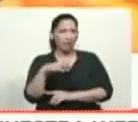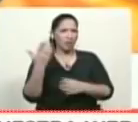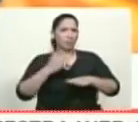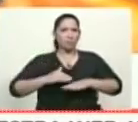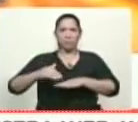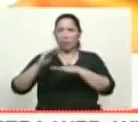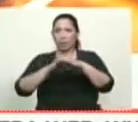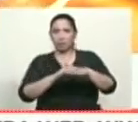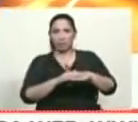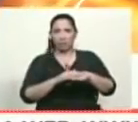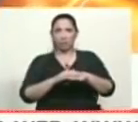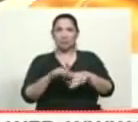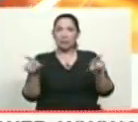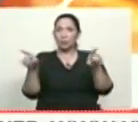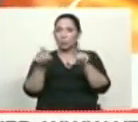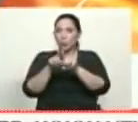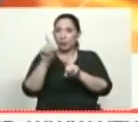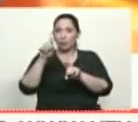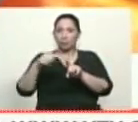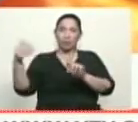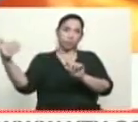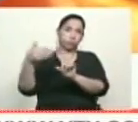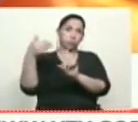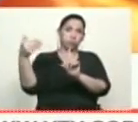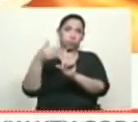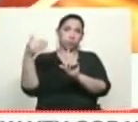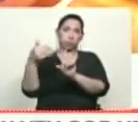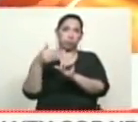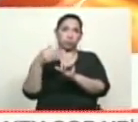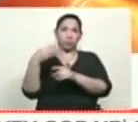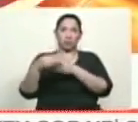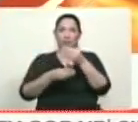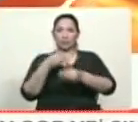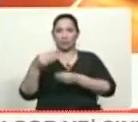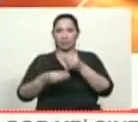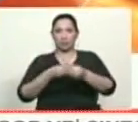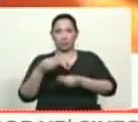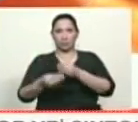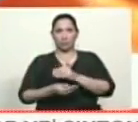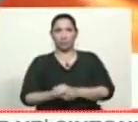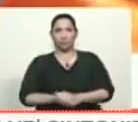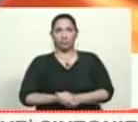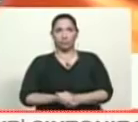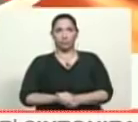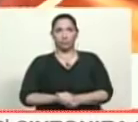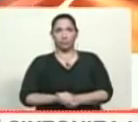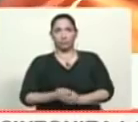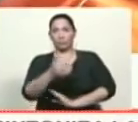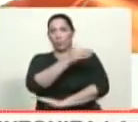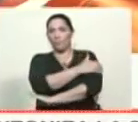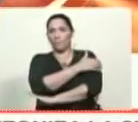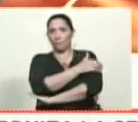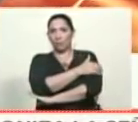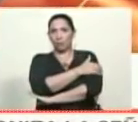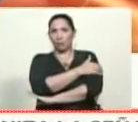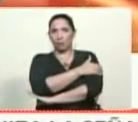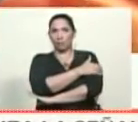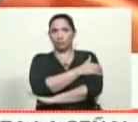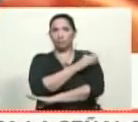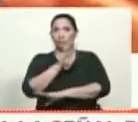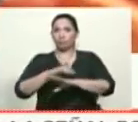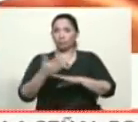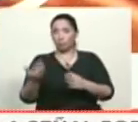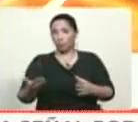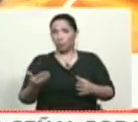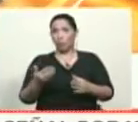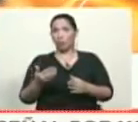Coincide con las amenazas y la escalada que está haciendo la oposición. Porque si bien es cierto que adelante